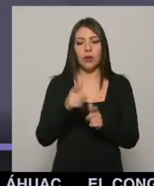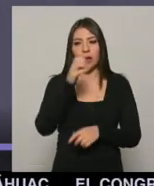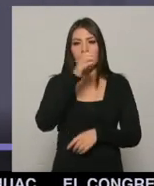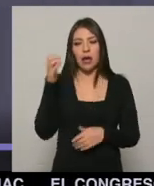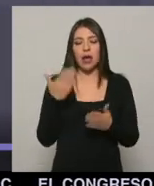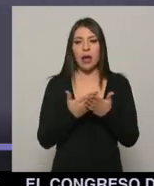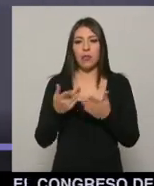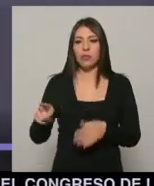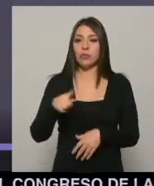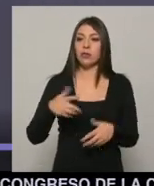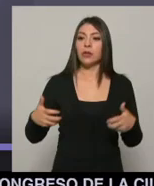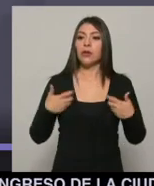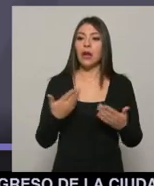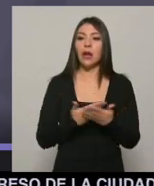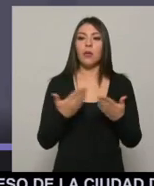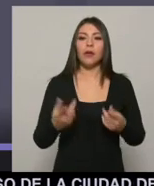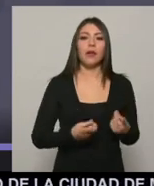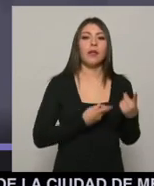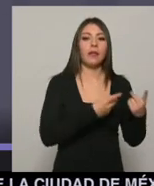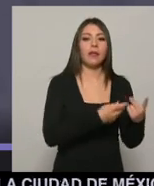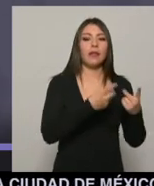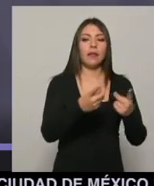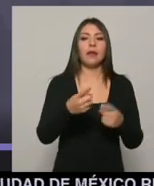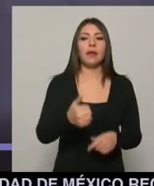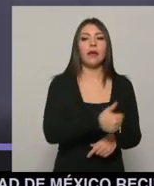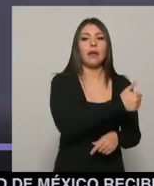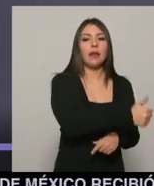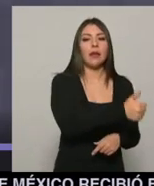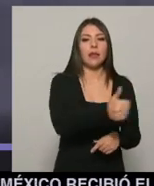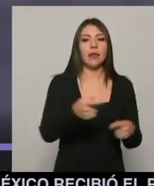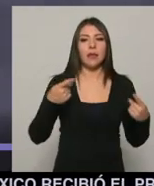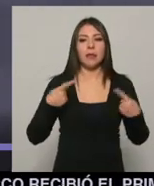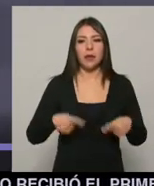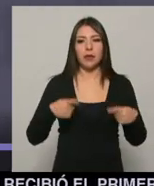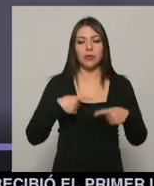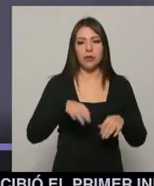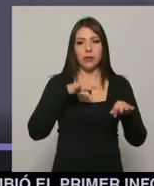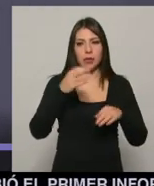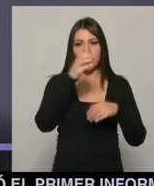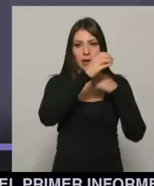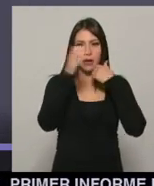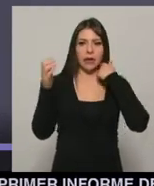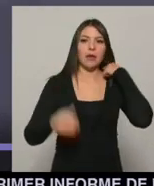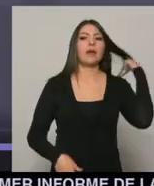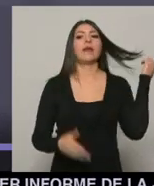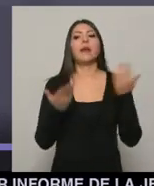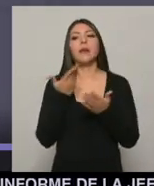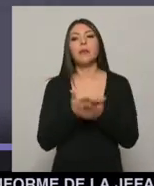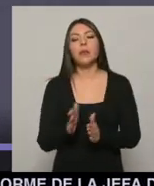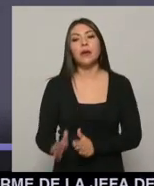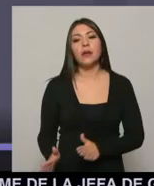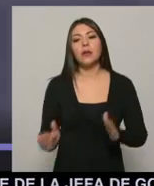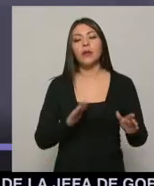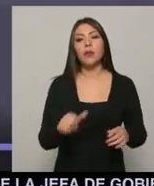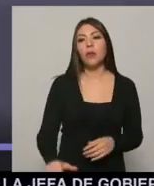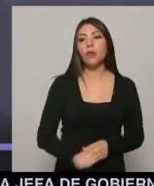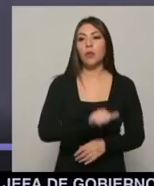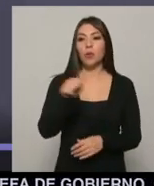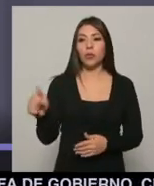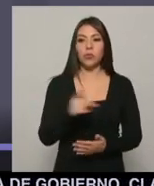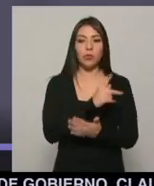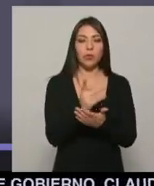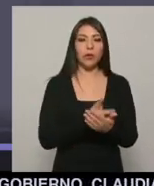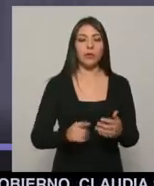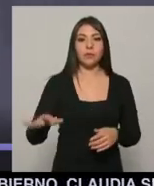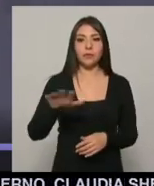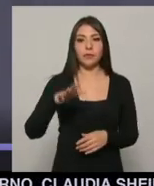se está entregando directamente a los campesinos el fertilizante. Y además hay otro tipo de programas en el campo